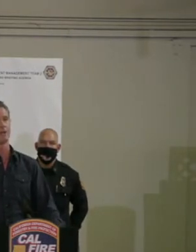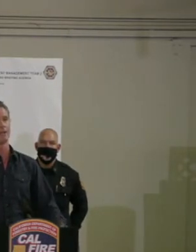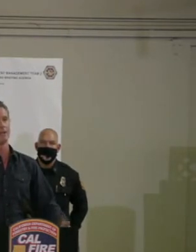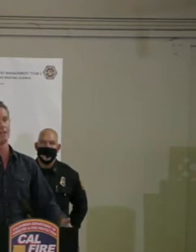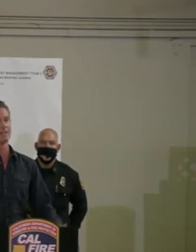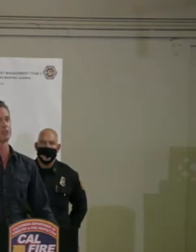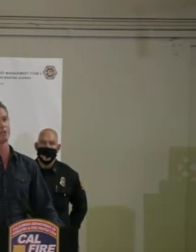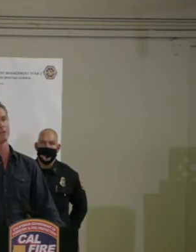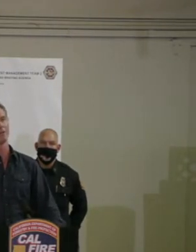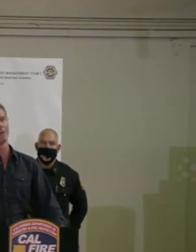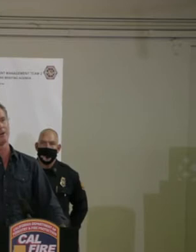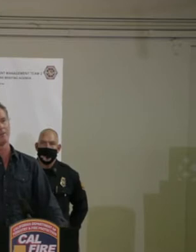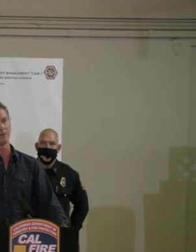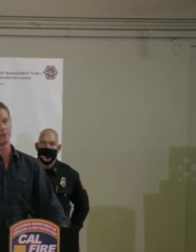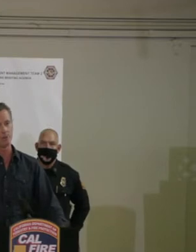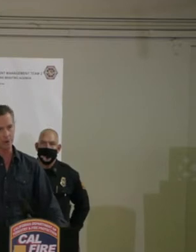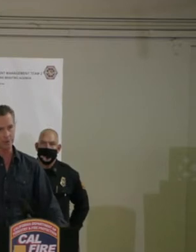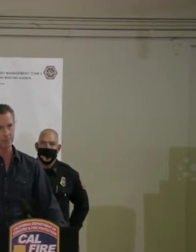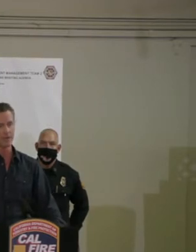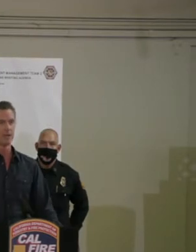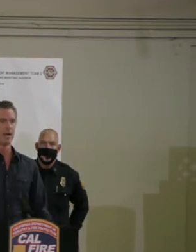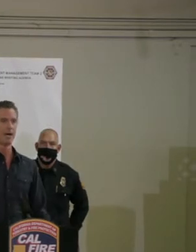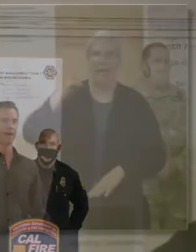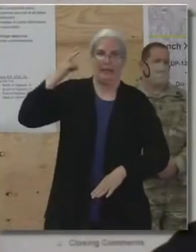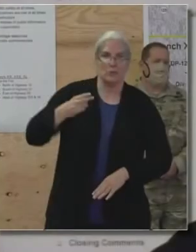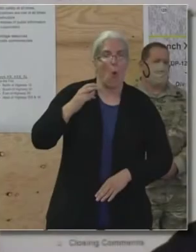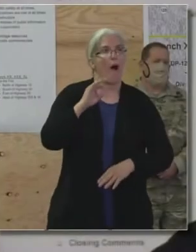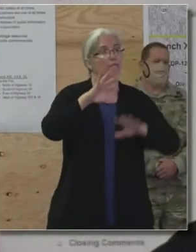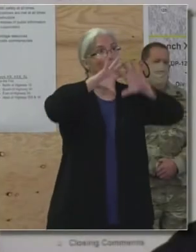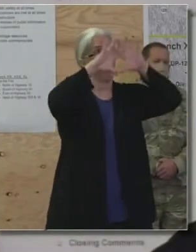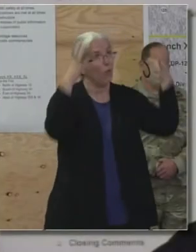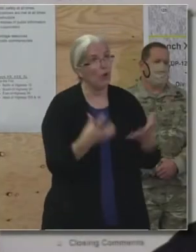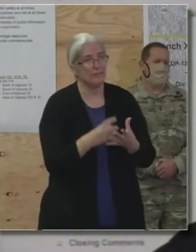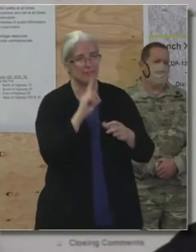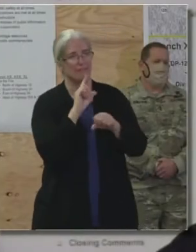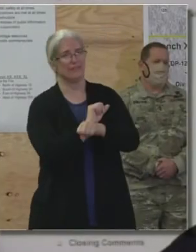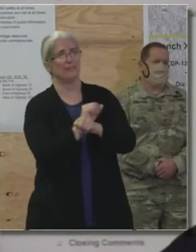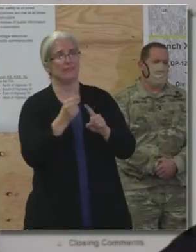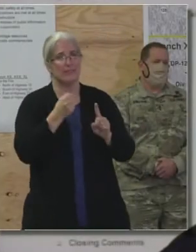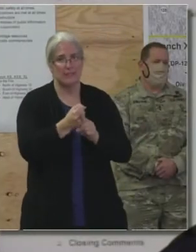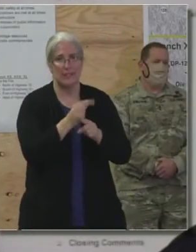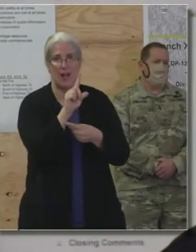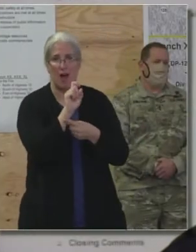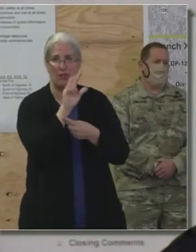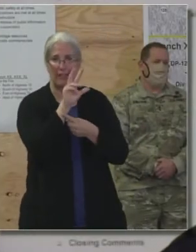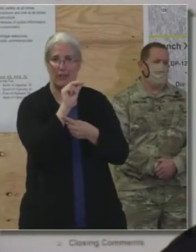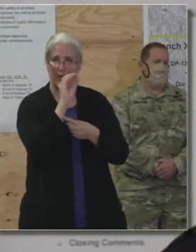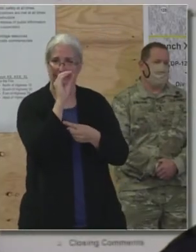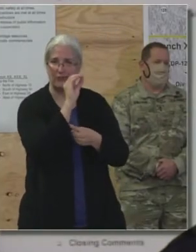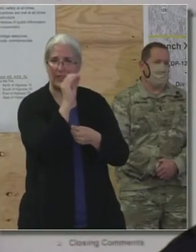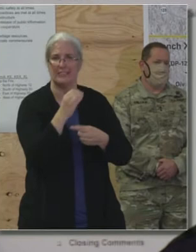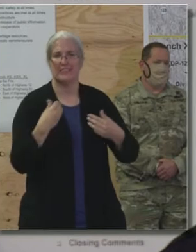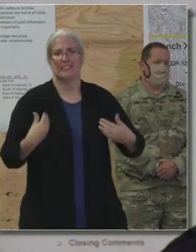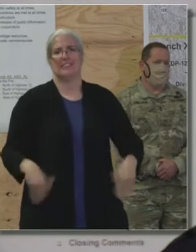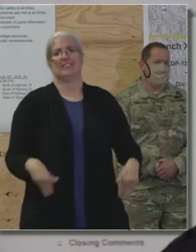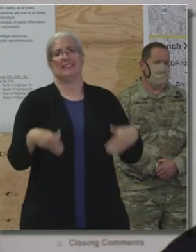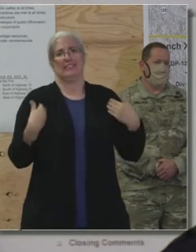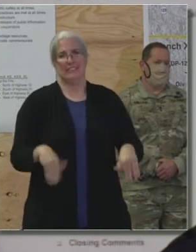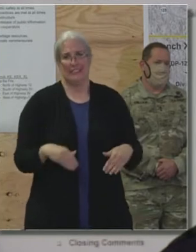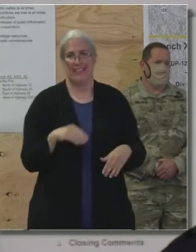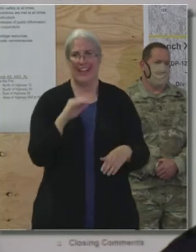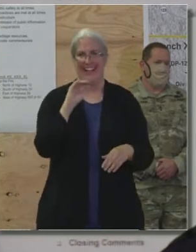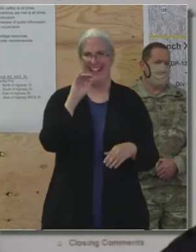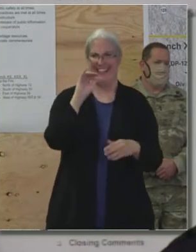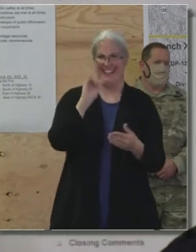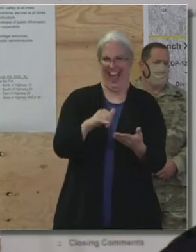la temperatura más candente documentada en la historia del mundo de hecho ella es increíble decir eso